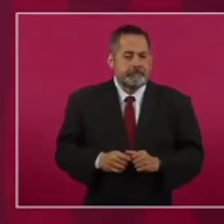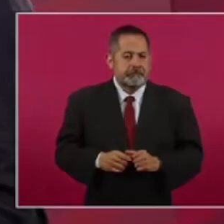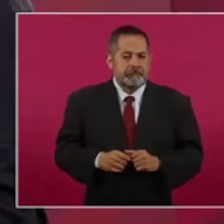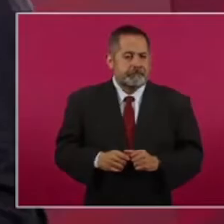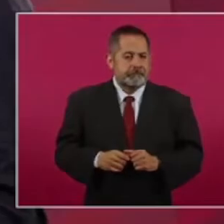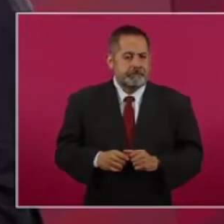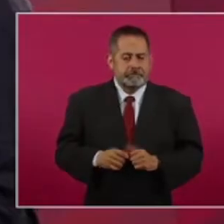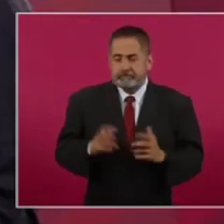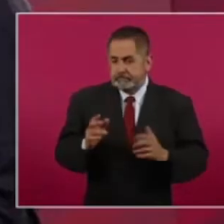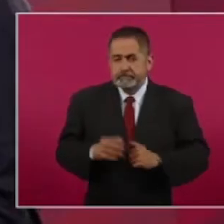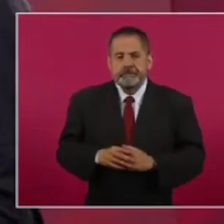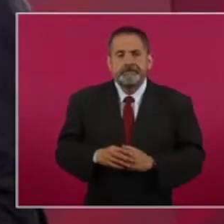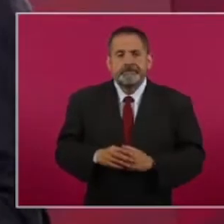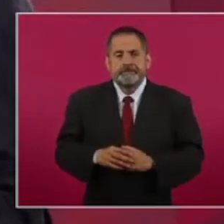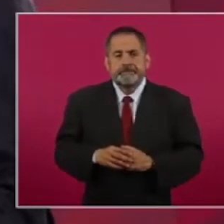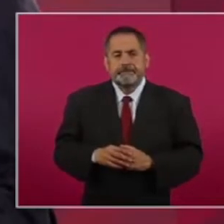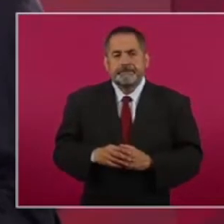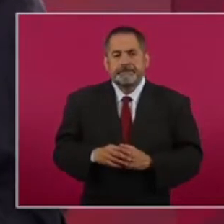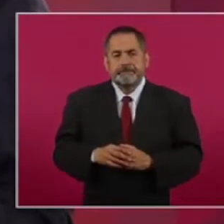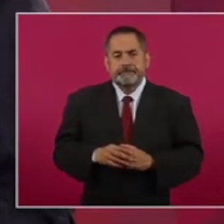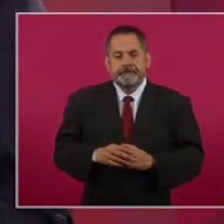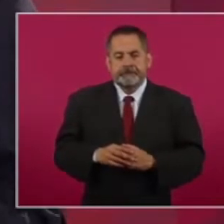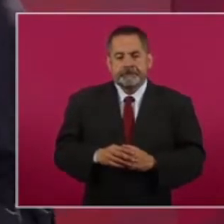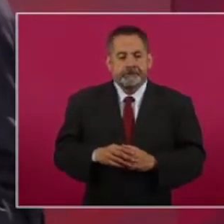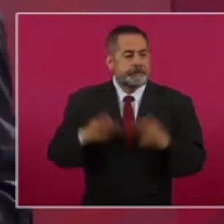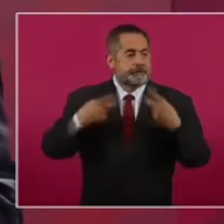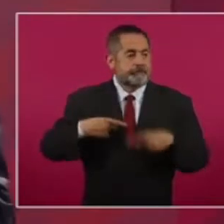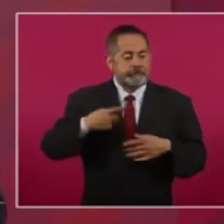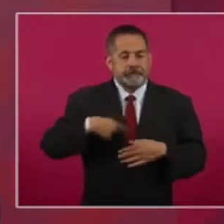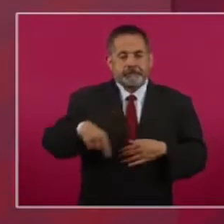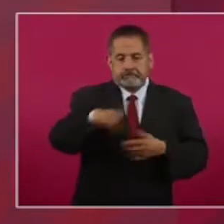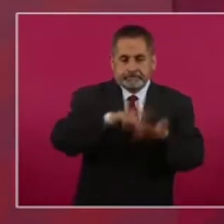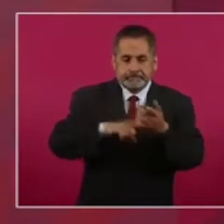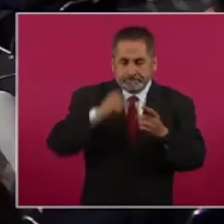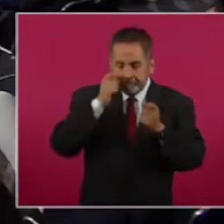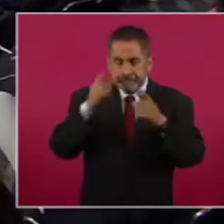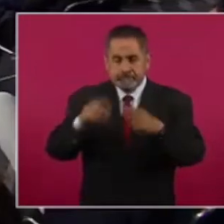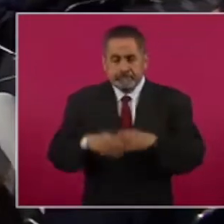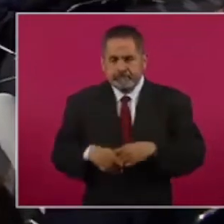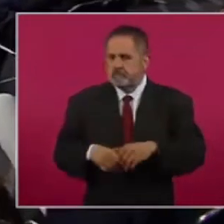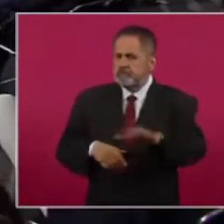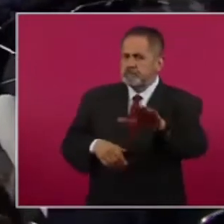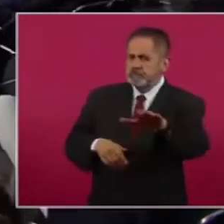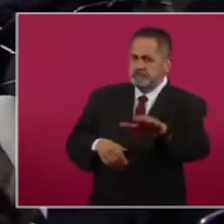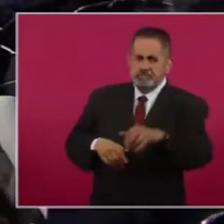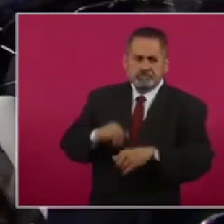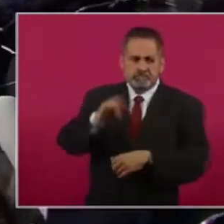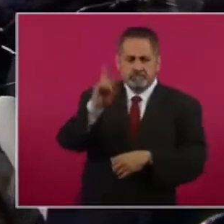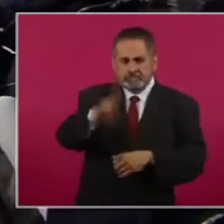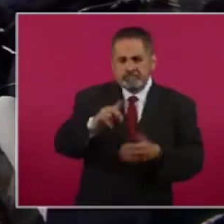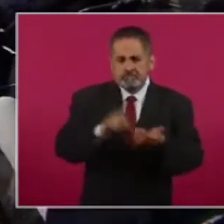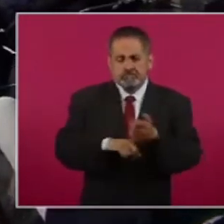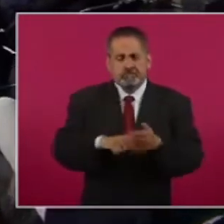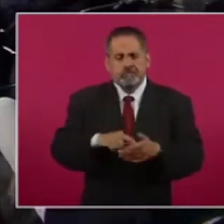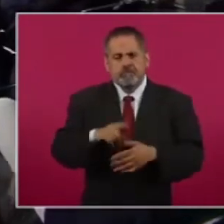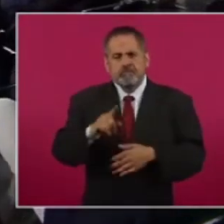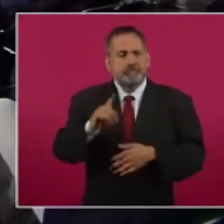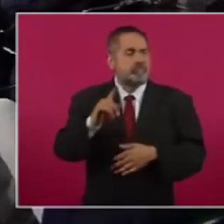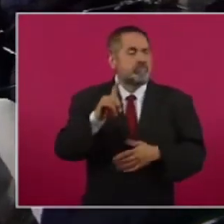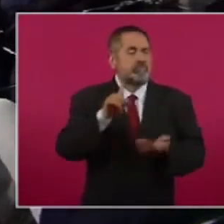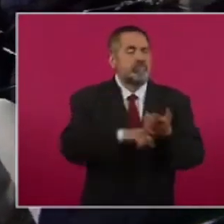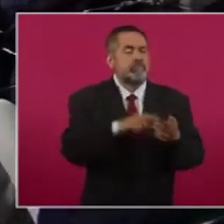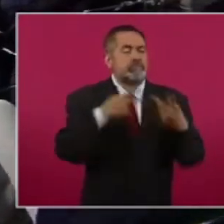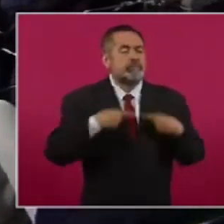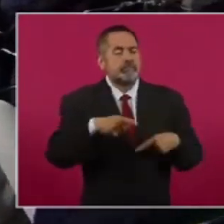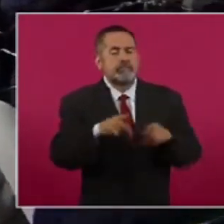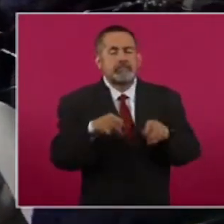Y cada vez la gente está más consciente. Sí, porque efectivamente están justificando a lo mejor despedir a